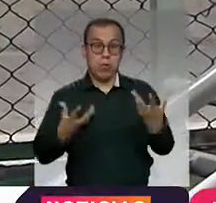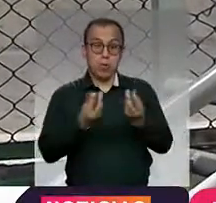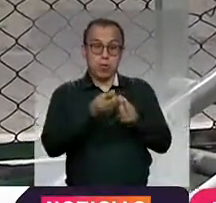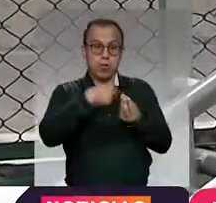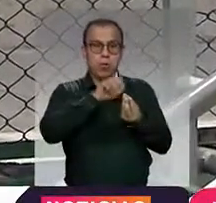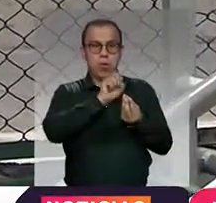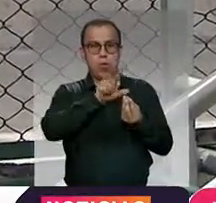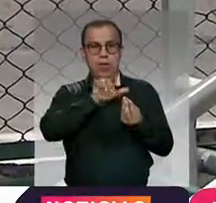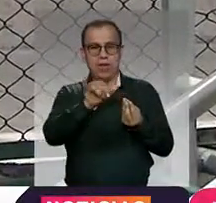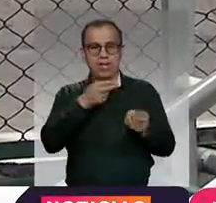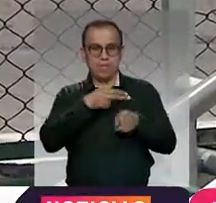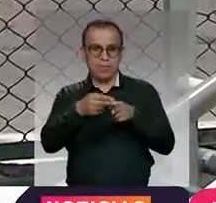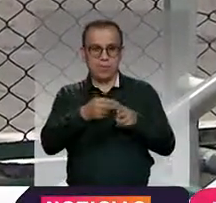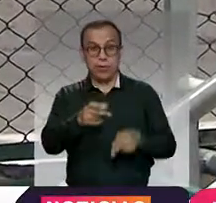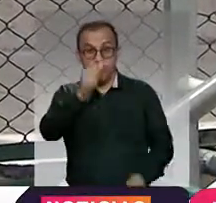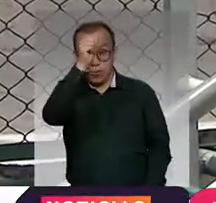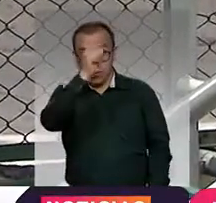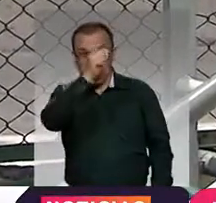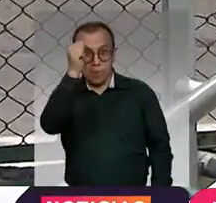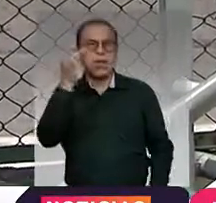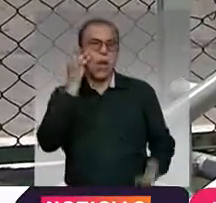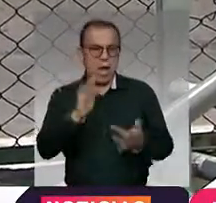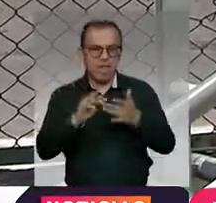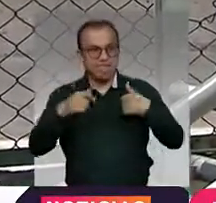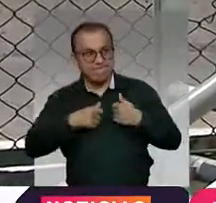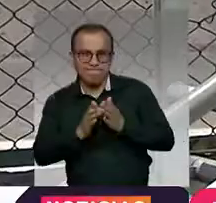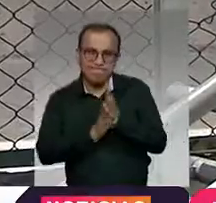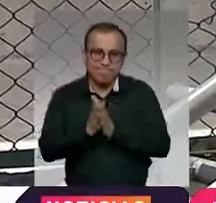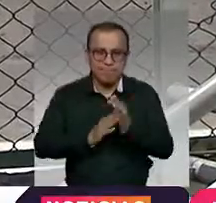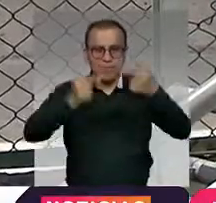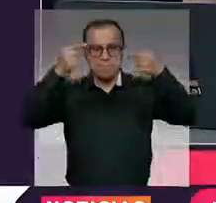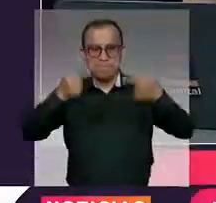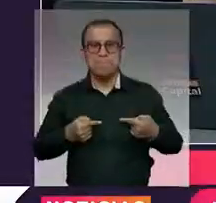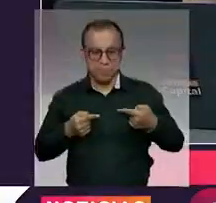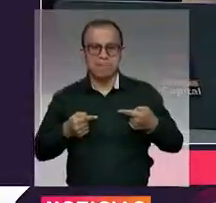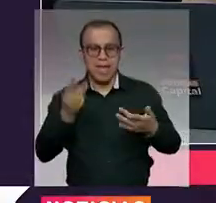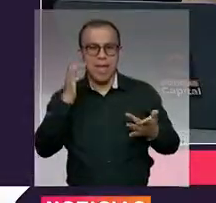Los esperamos el próximo domingo para vivir la final del torneo del Olaya.